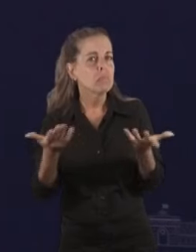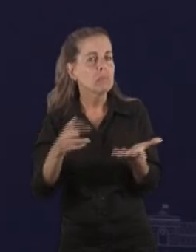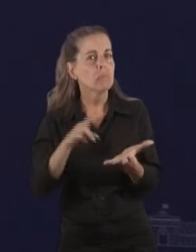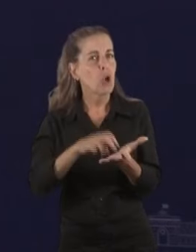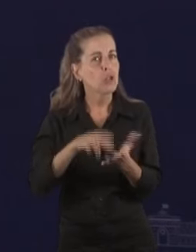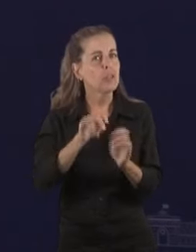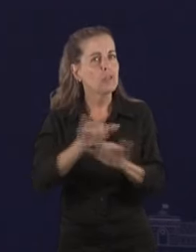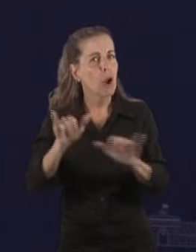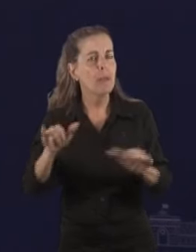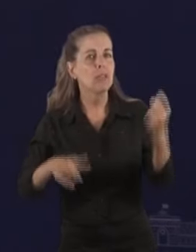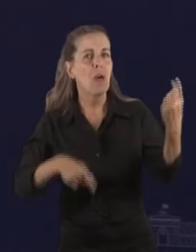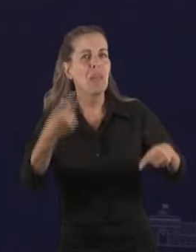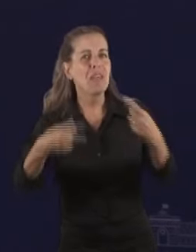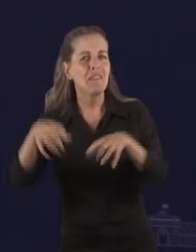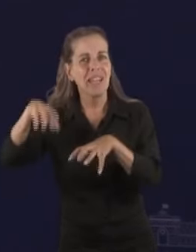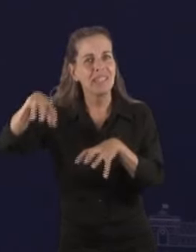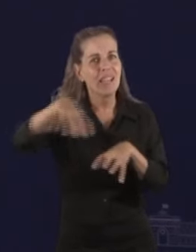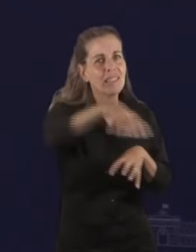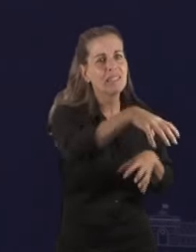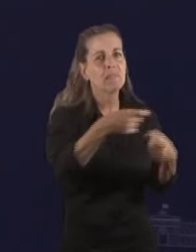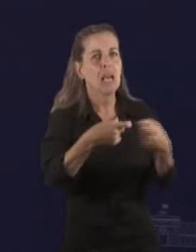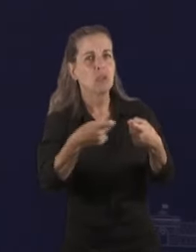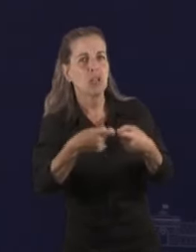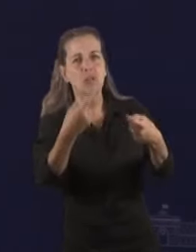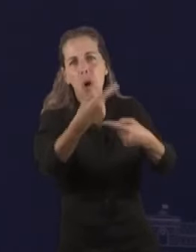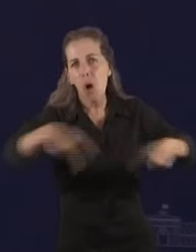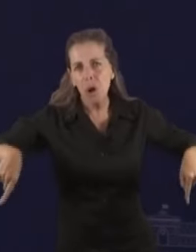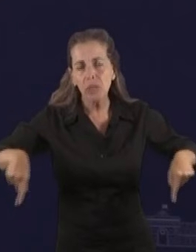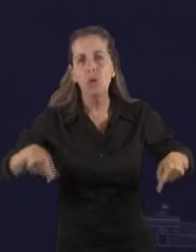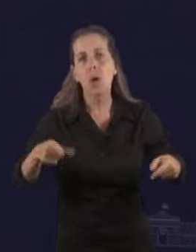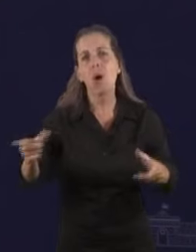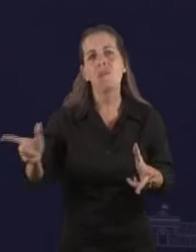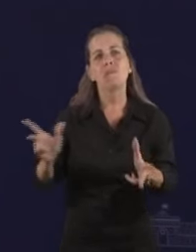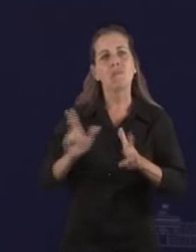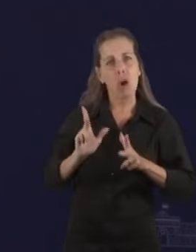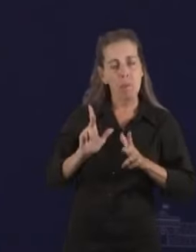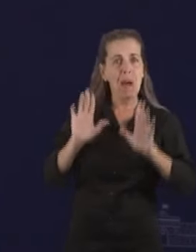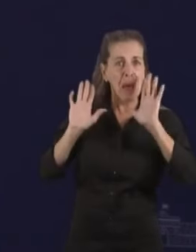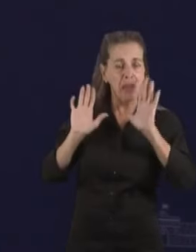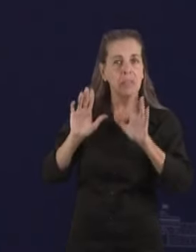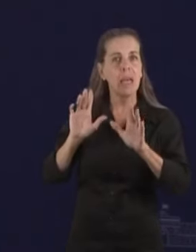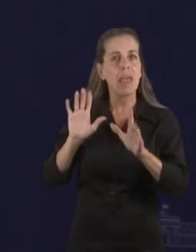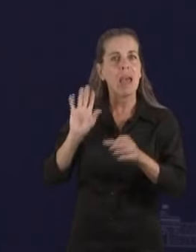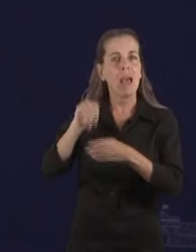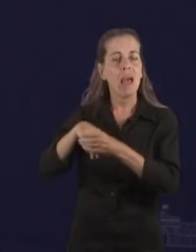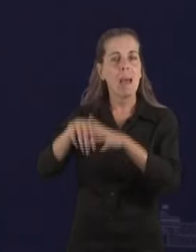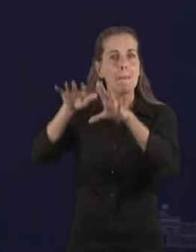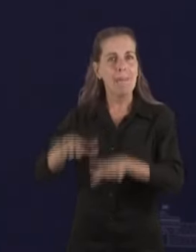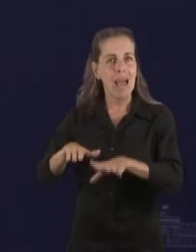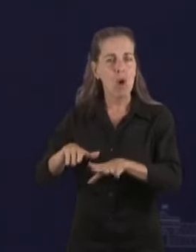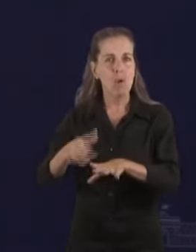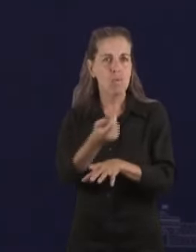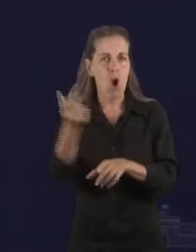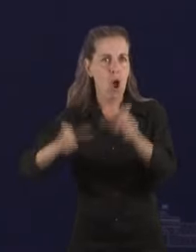diferentes asociaciones indican que el acatamiento ha sido muy bajo, así que destacamos